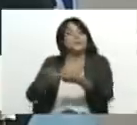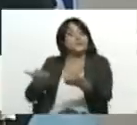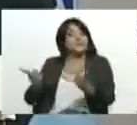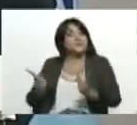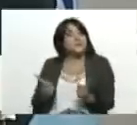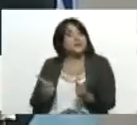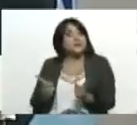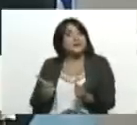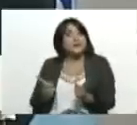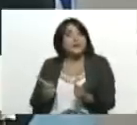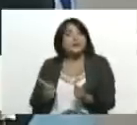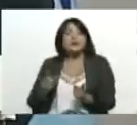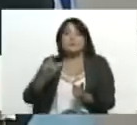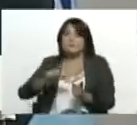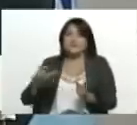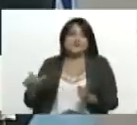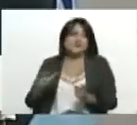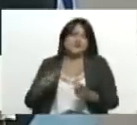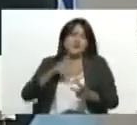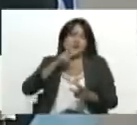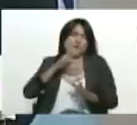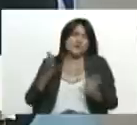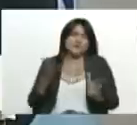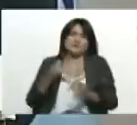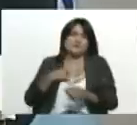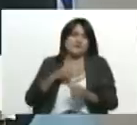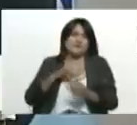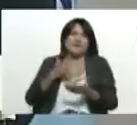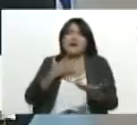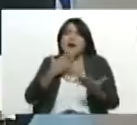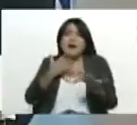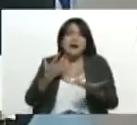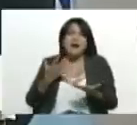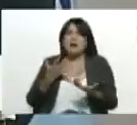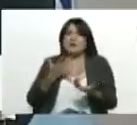personas indeseables no los quiere nadie